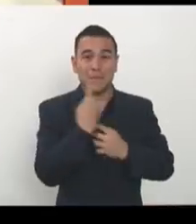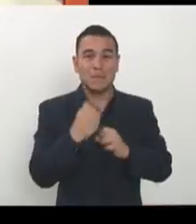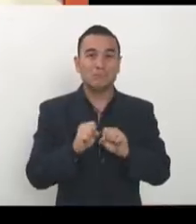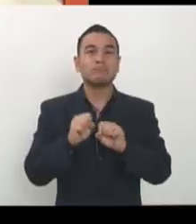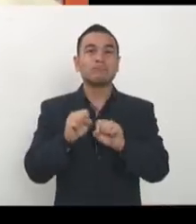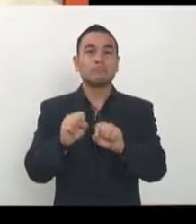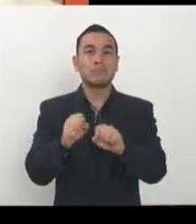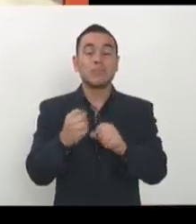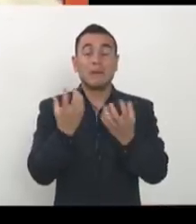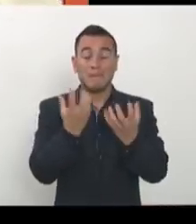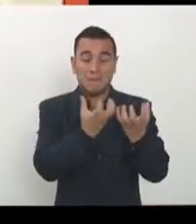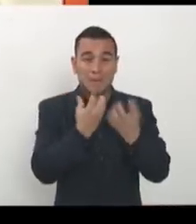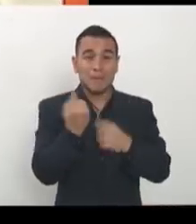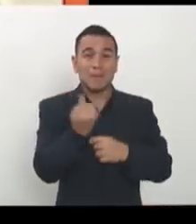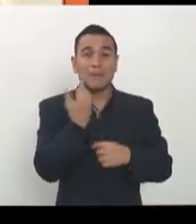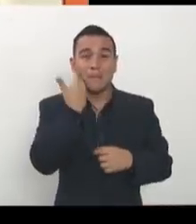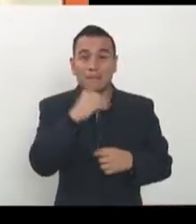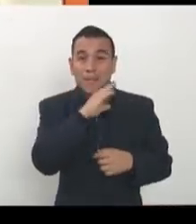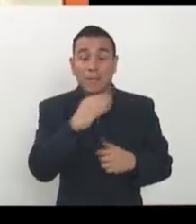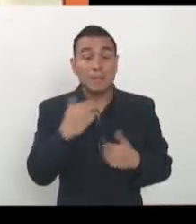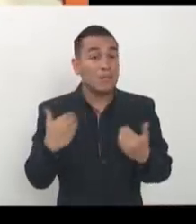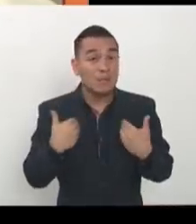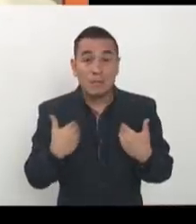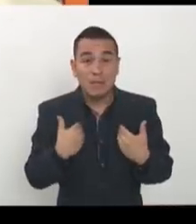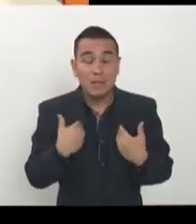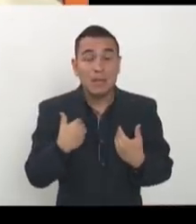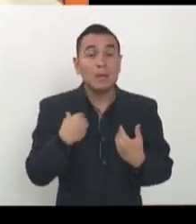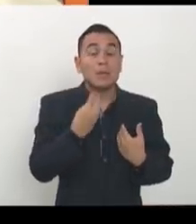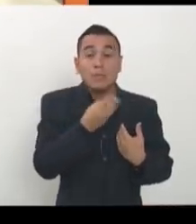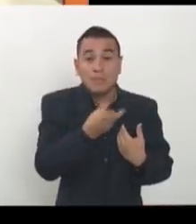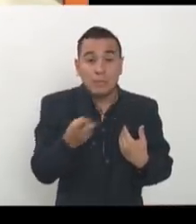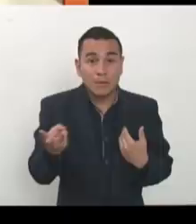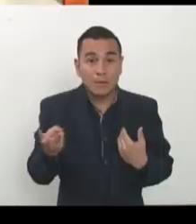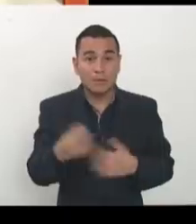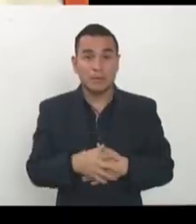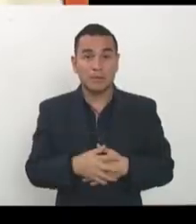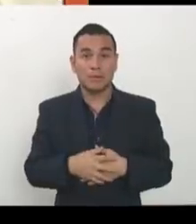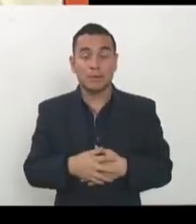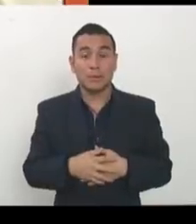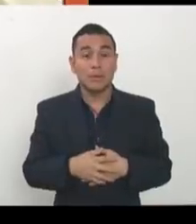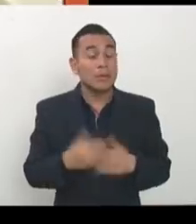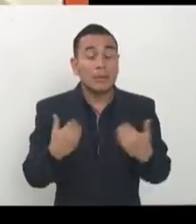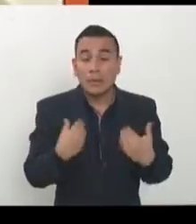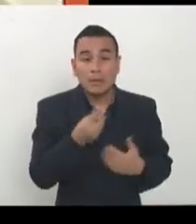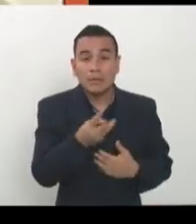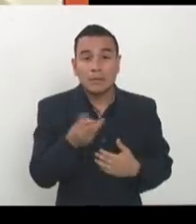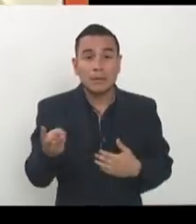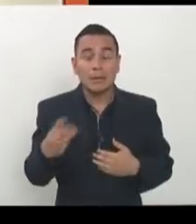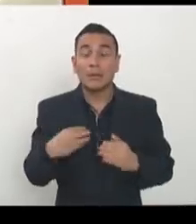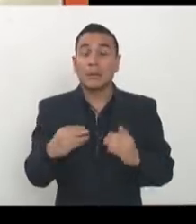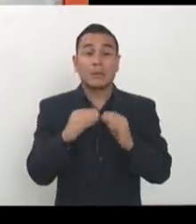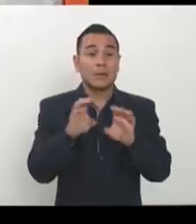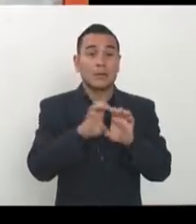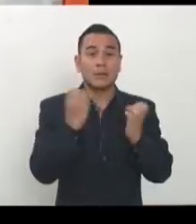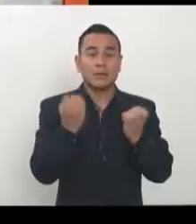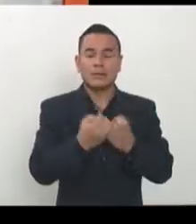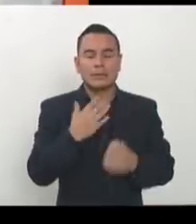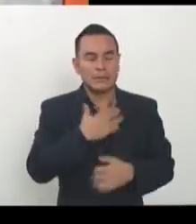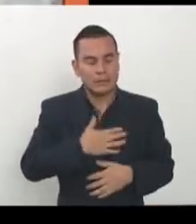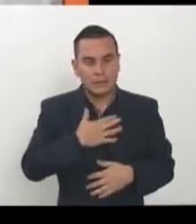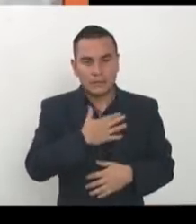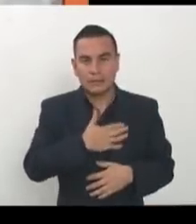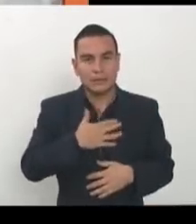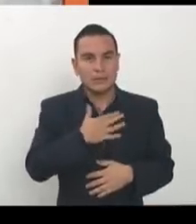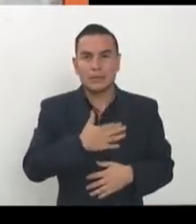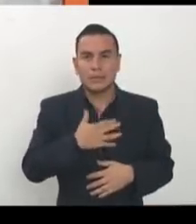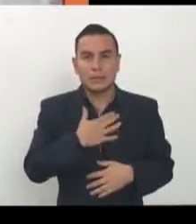tenéis que decirlo no tenemos materiales otra cosa limitándolo los equipos los